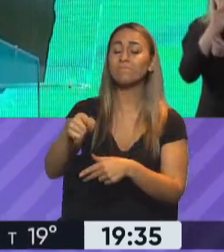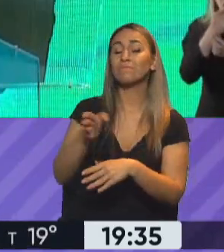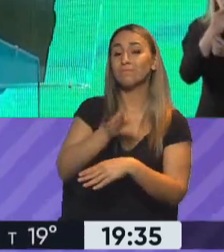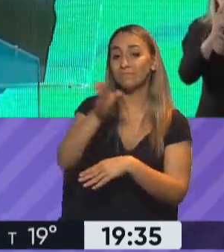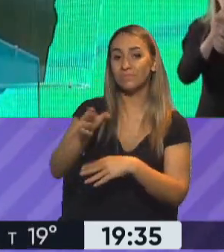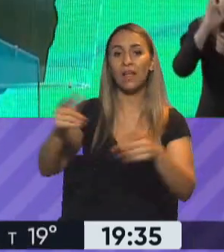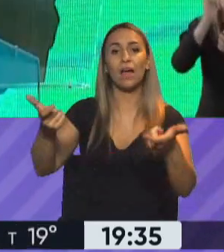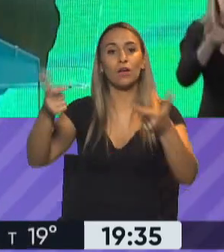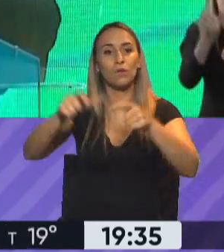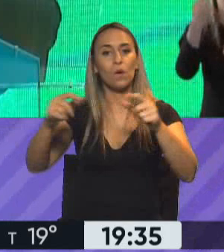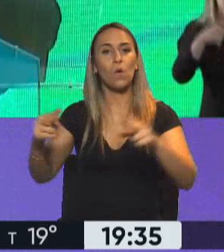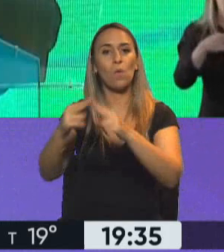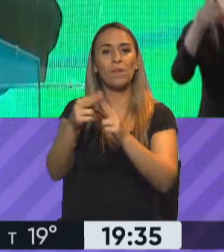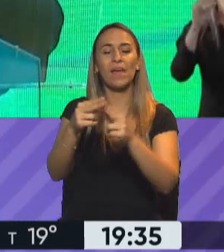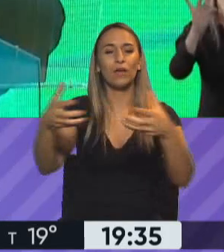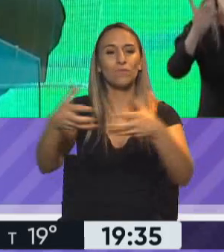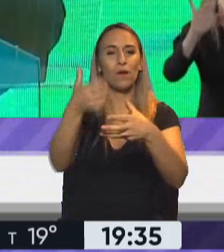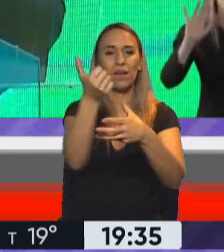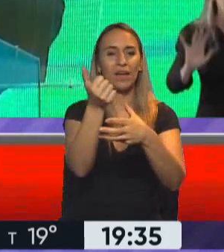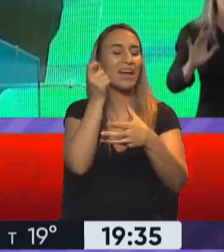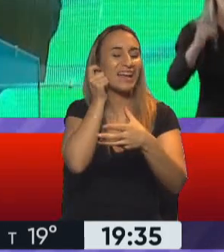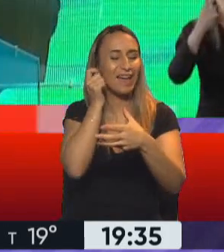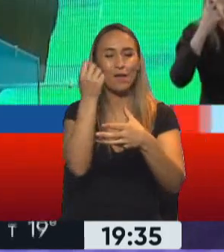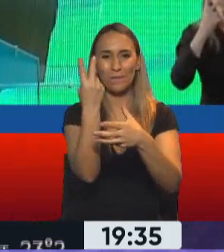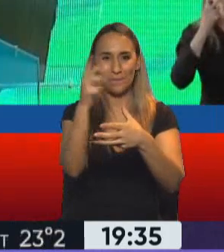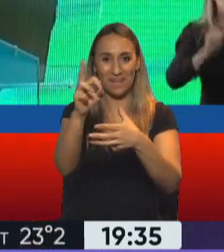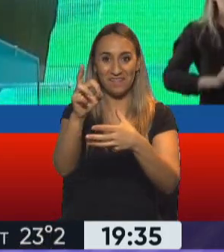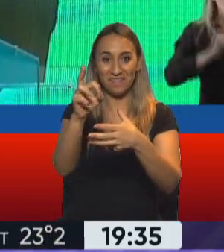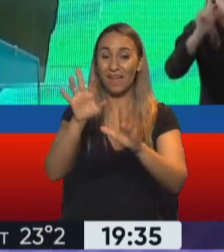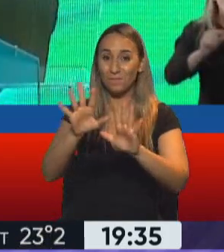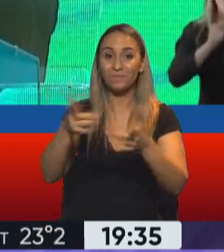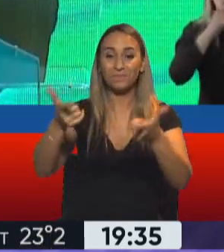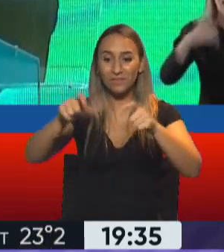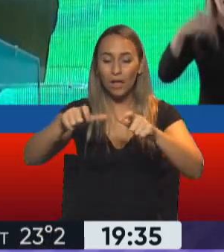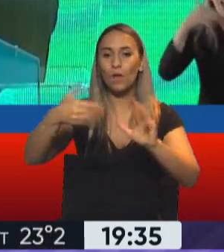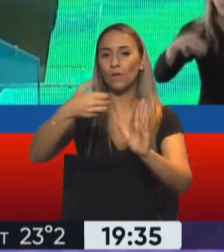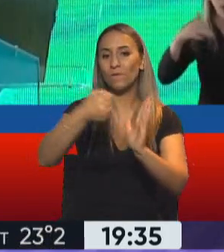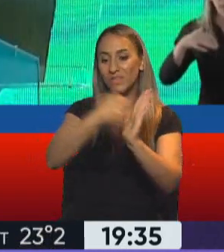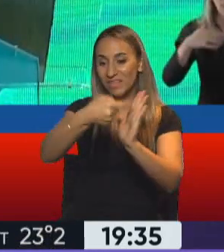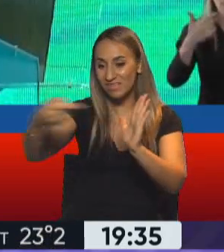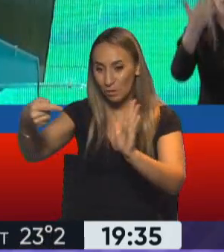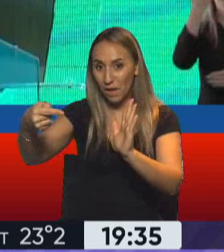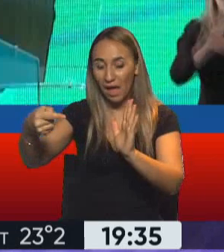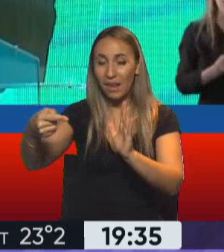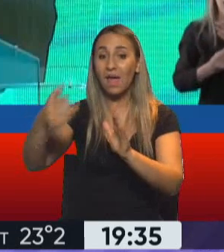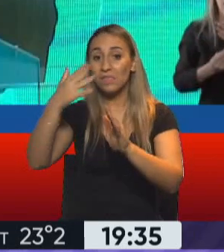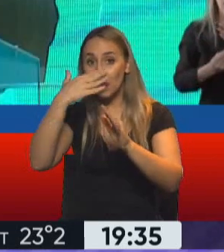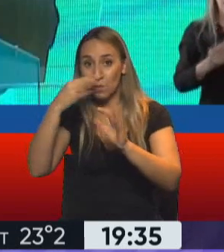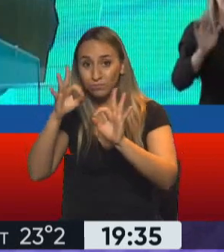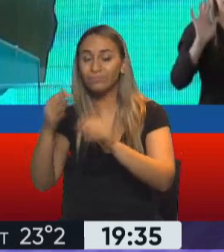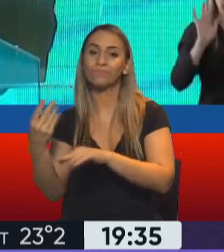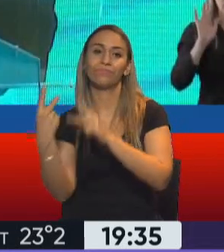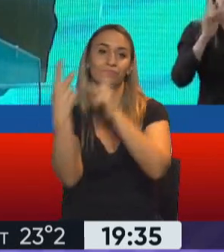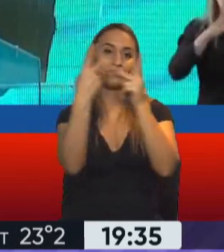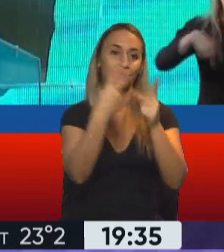del G20. El encuentro se va a realizar durante todo el fin de semana, luego viajará a Glasgow para intervenir